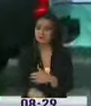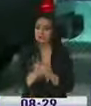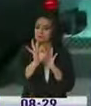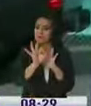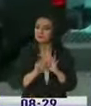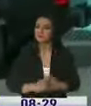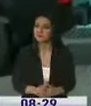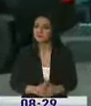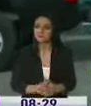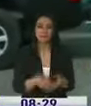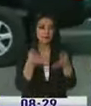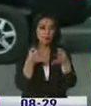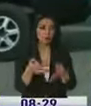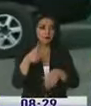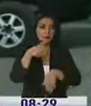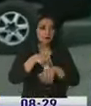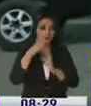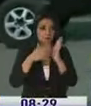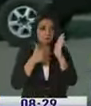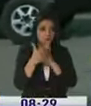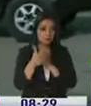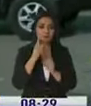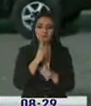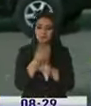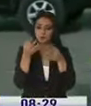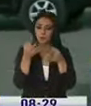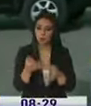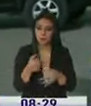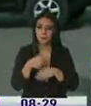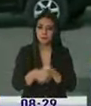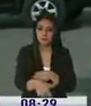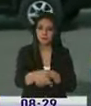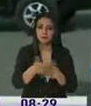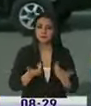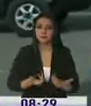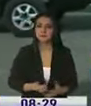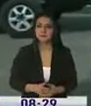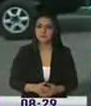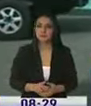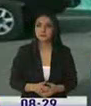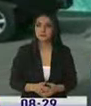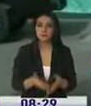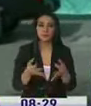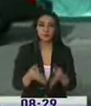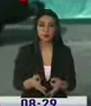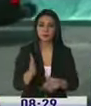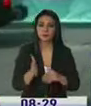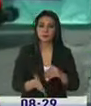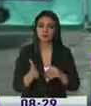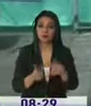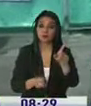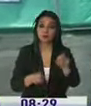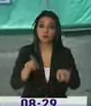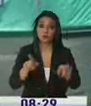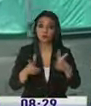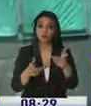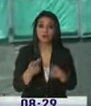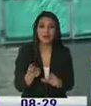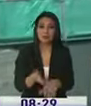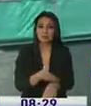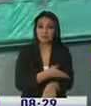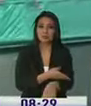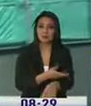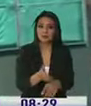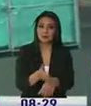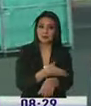bueno. ¿Se están cumpliendo los tiempos entonces? Sí, sí, sí. Estamos cumpliendo prácticamente todos los plazos. En algunos hitos vamos